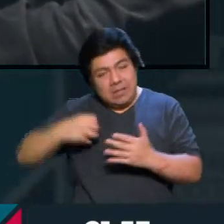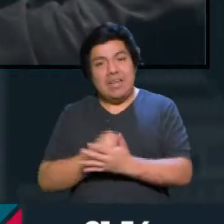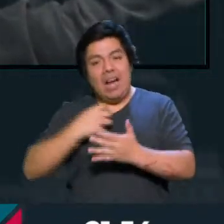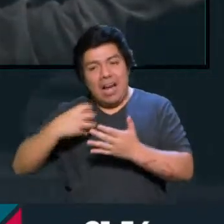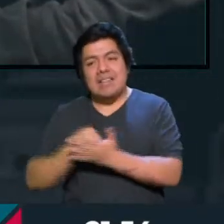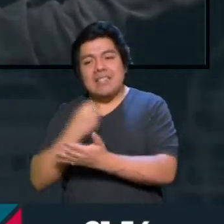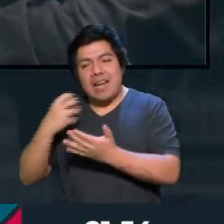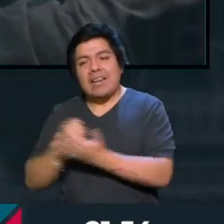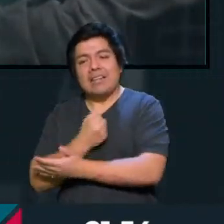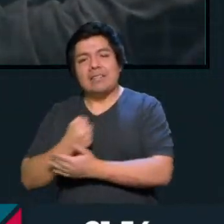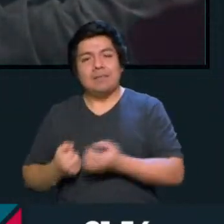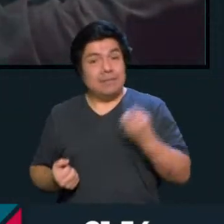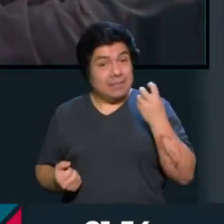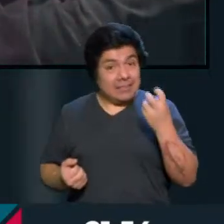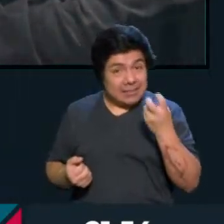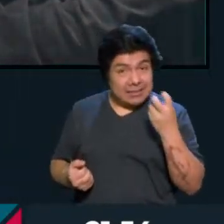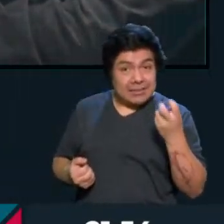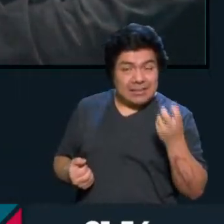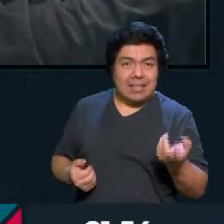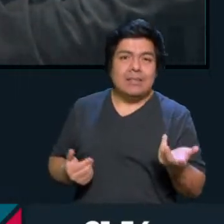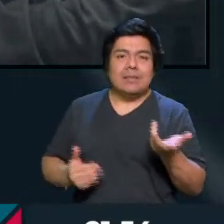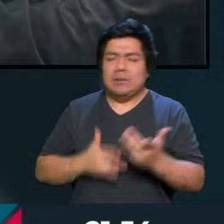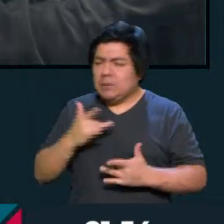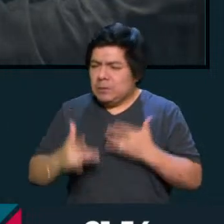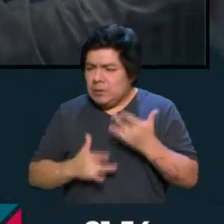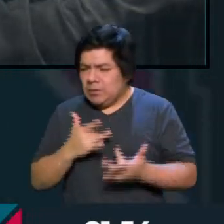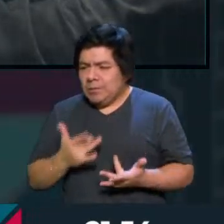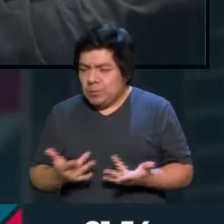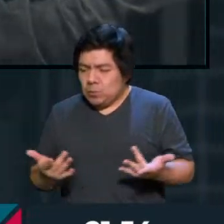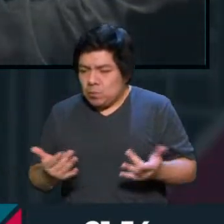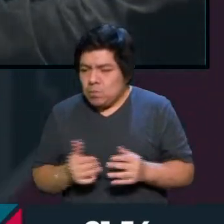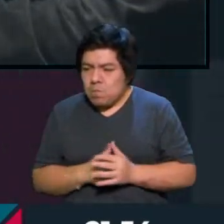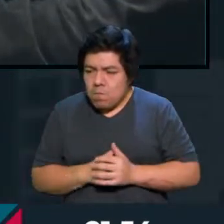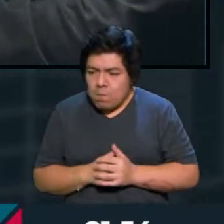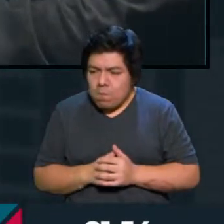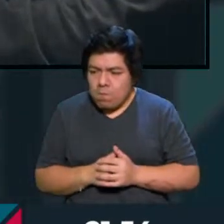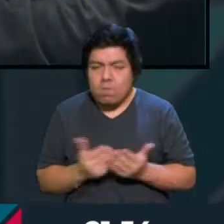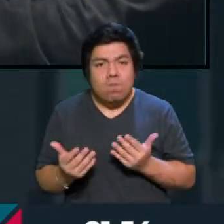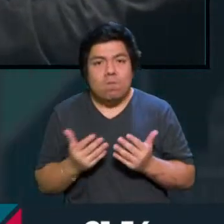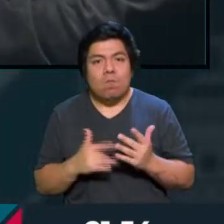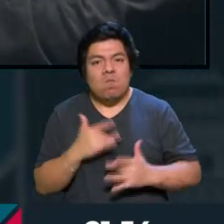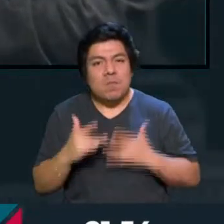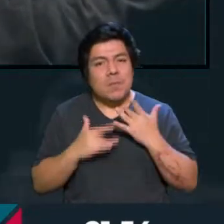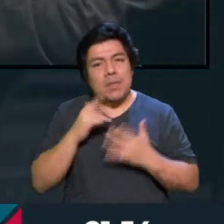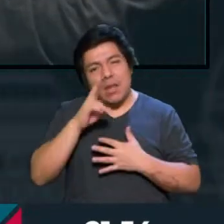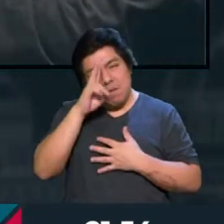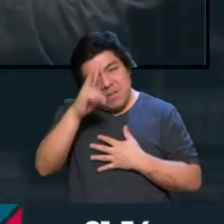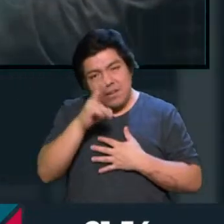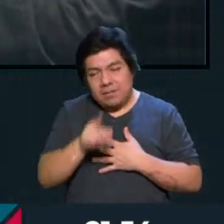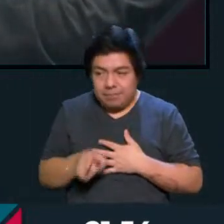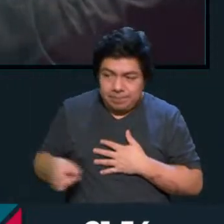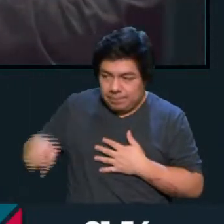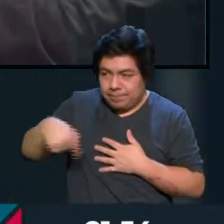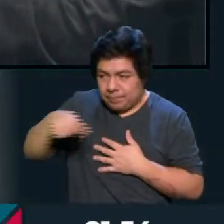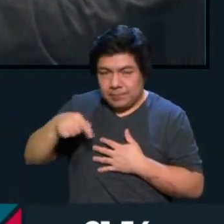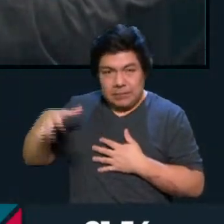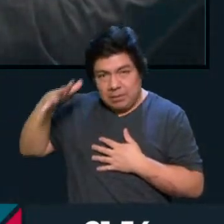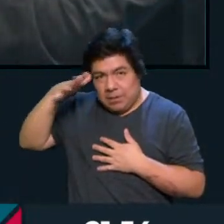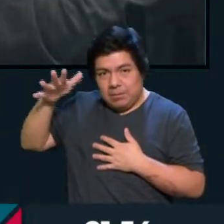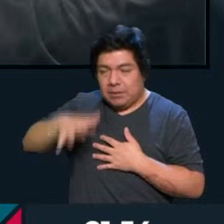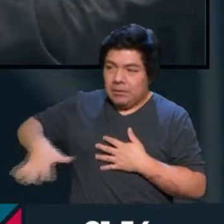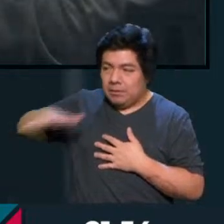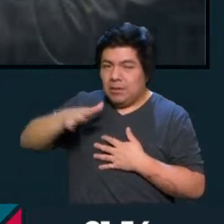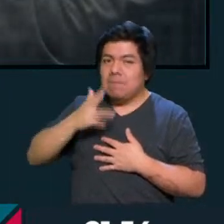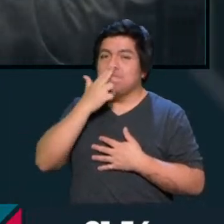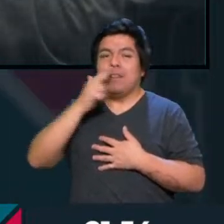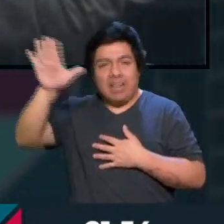Y eso obviamente pues genera una venganza por parte de los altos mandos del